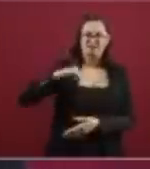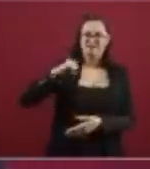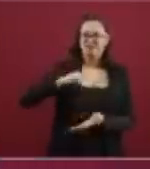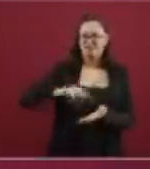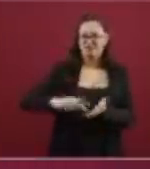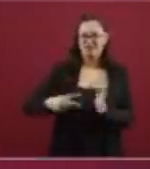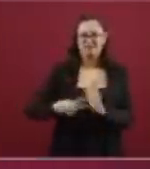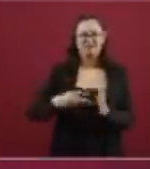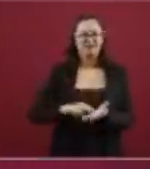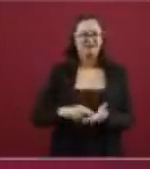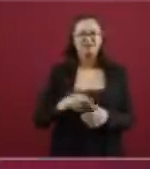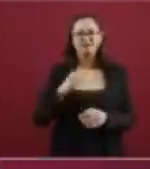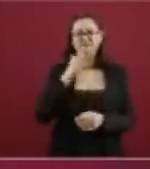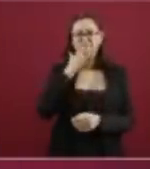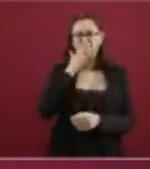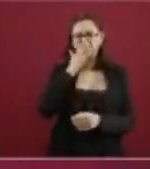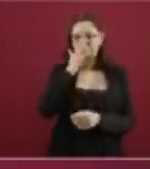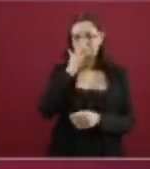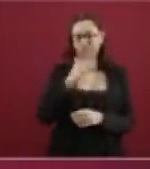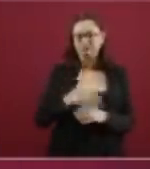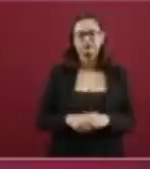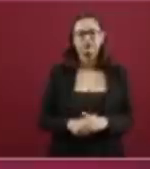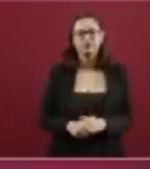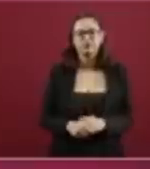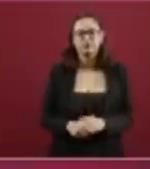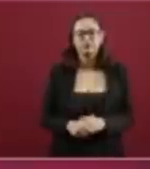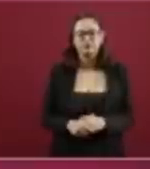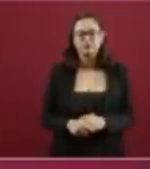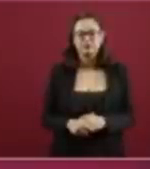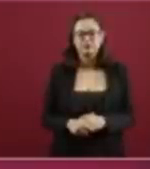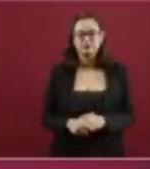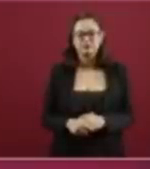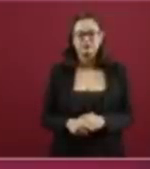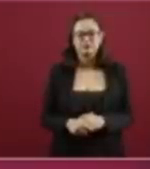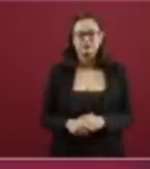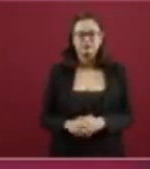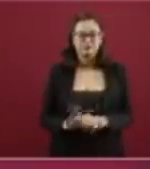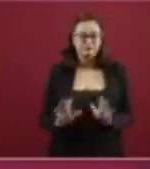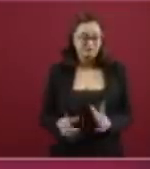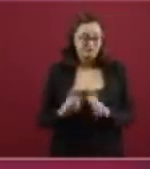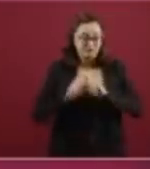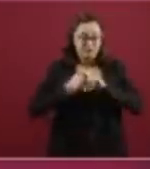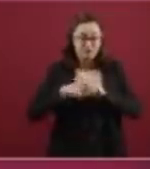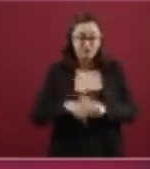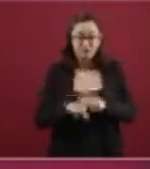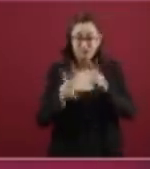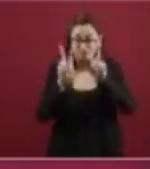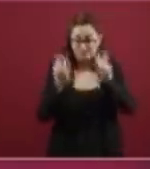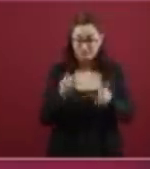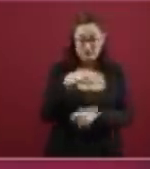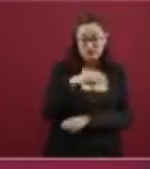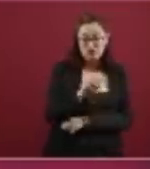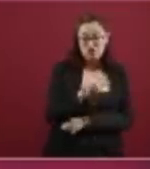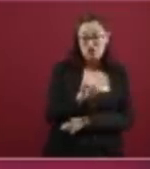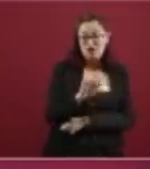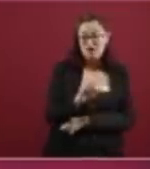pesar de que metieron el neoliberalismo y dejaron de